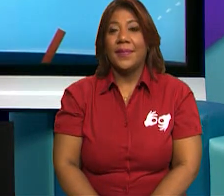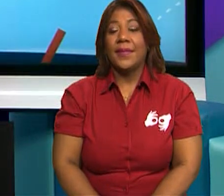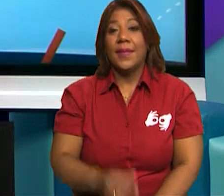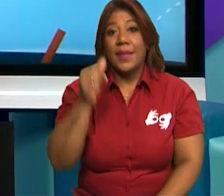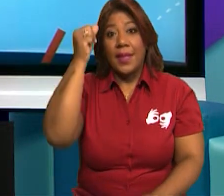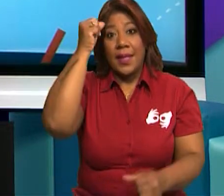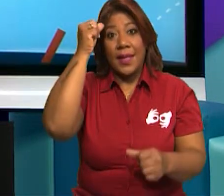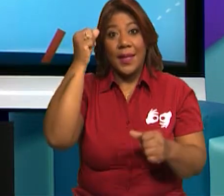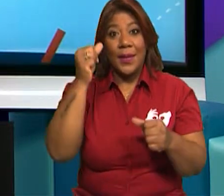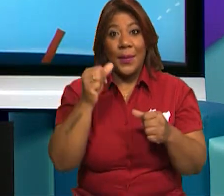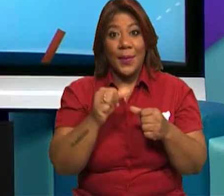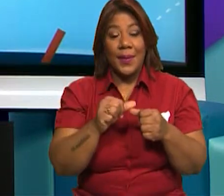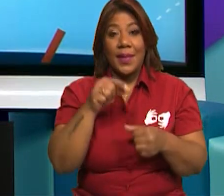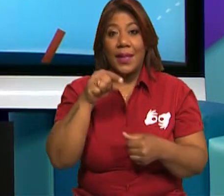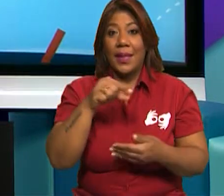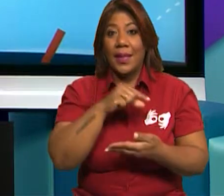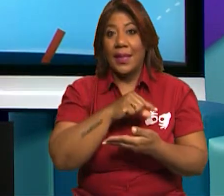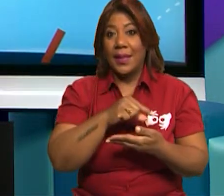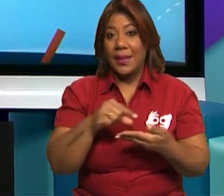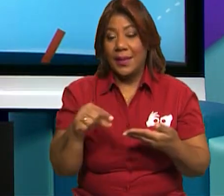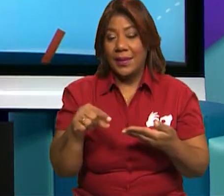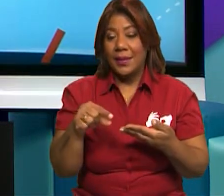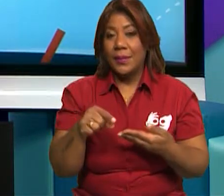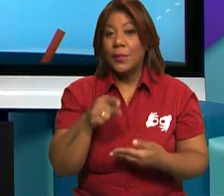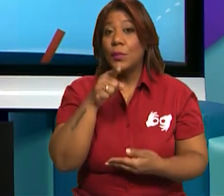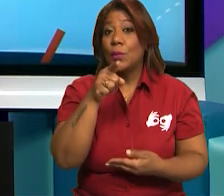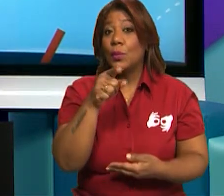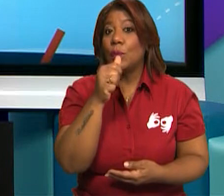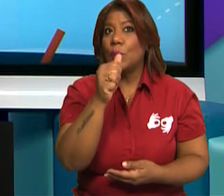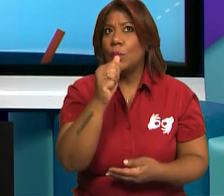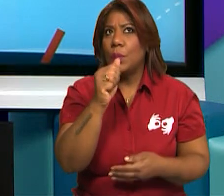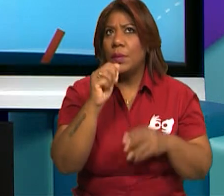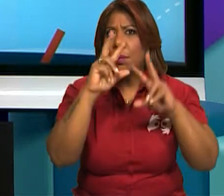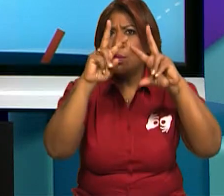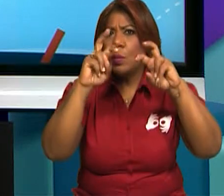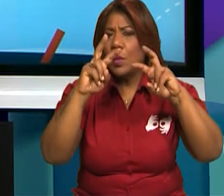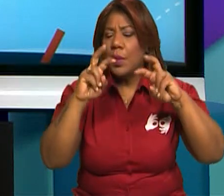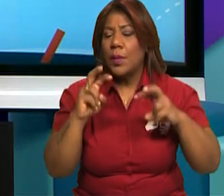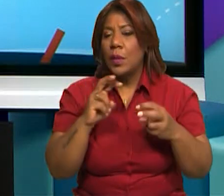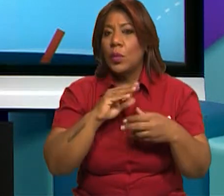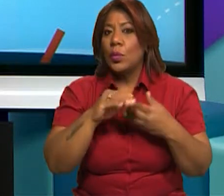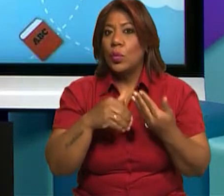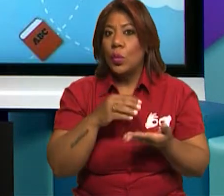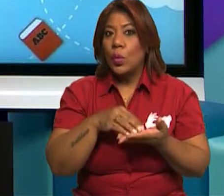Recuerden que esta semana estamos en la semana de autoevaluación.